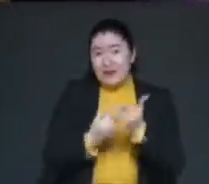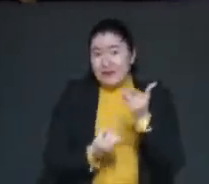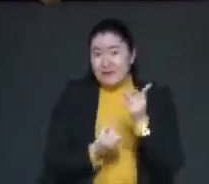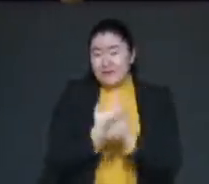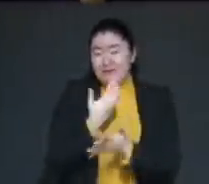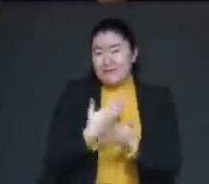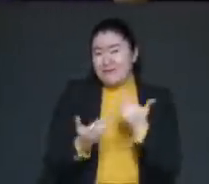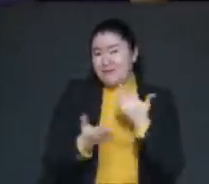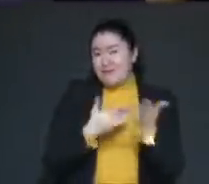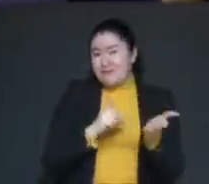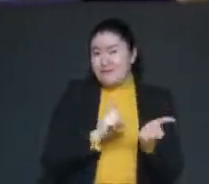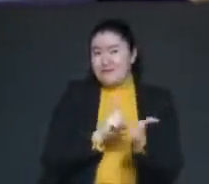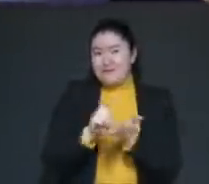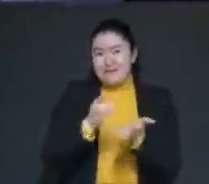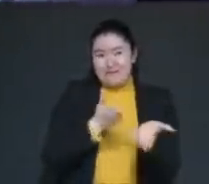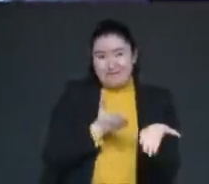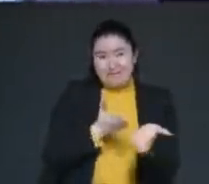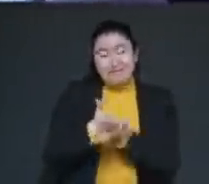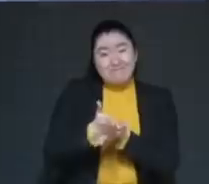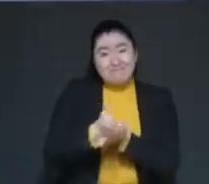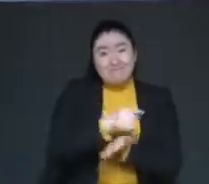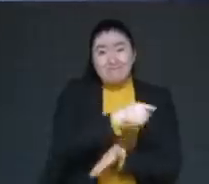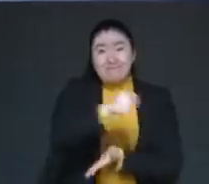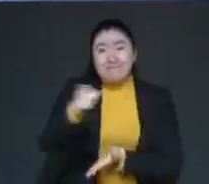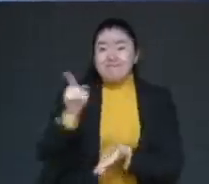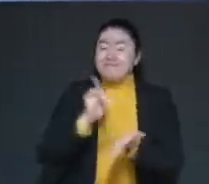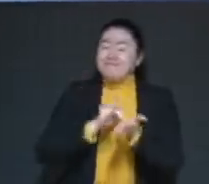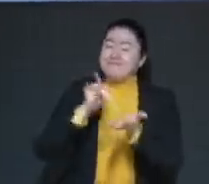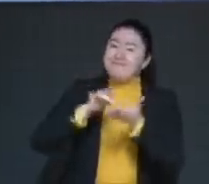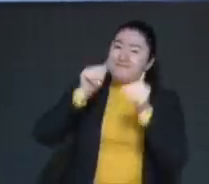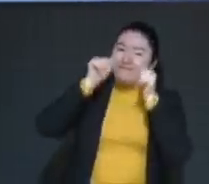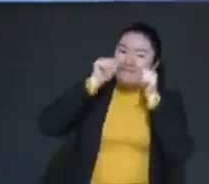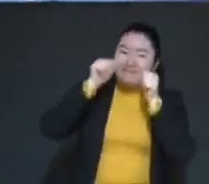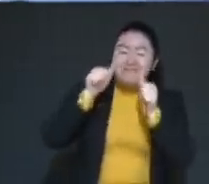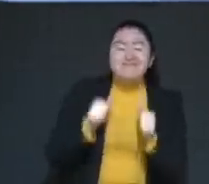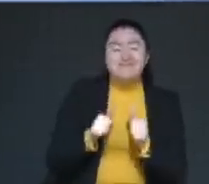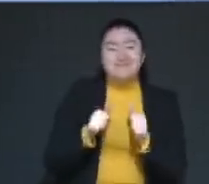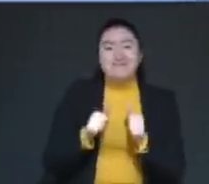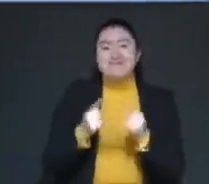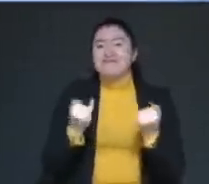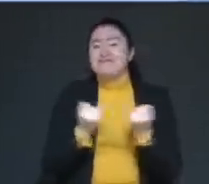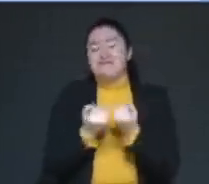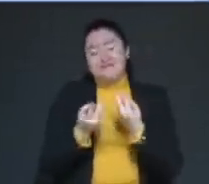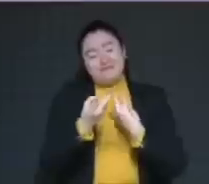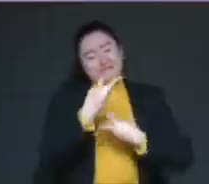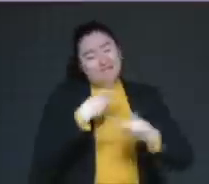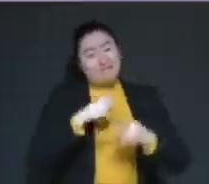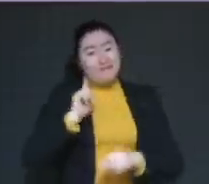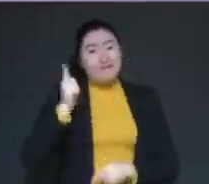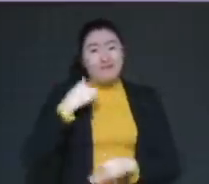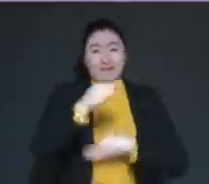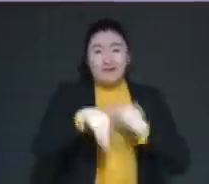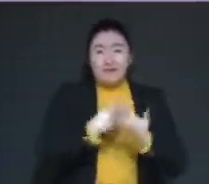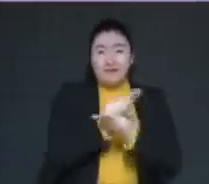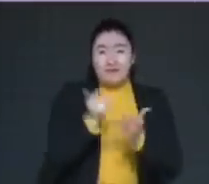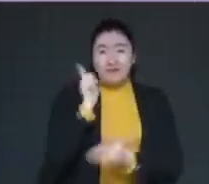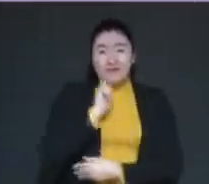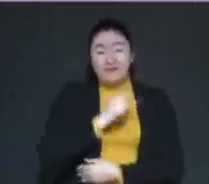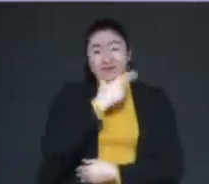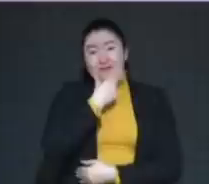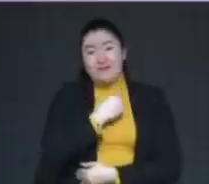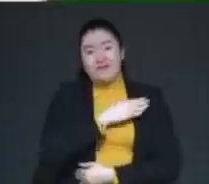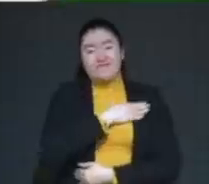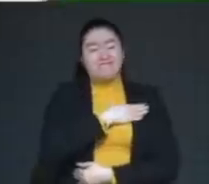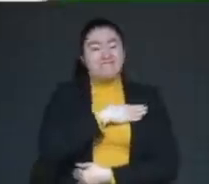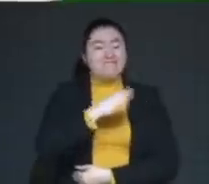pedía moche por cada departamento, o se pedían departamentos, o se pedían muchas otras cosas a cambio de dar los recursos